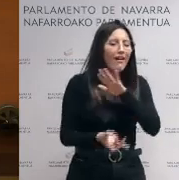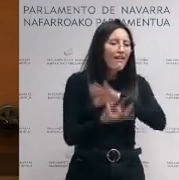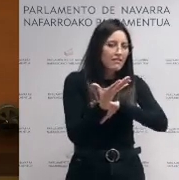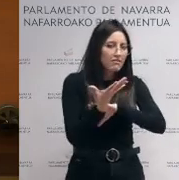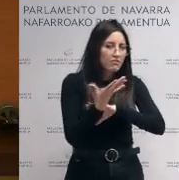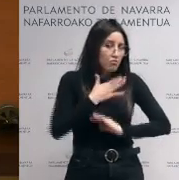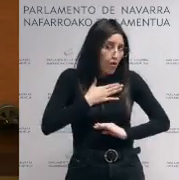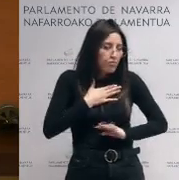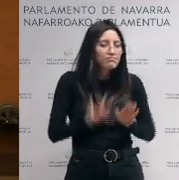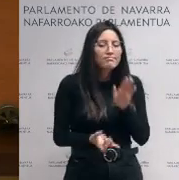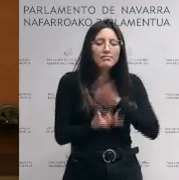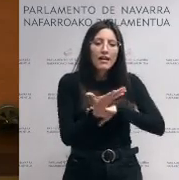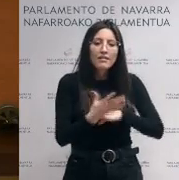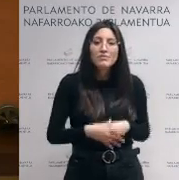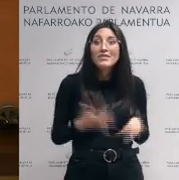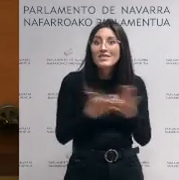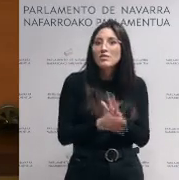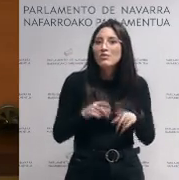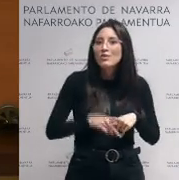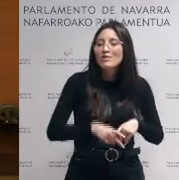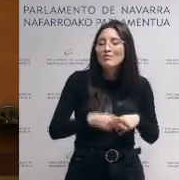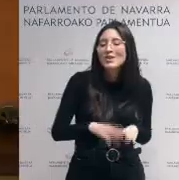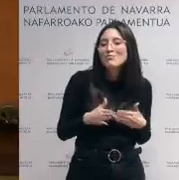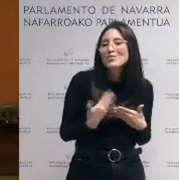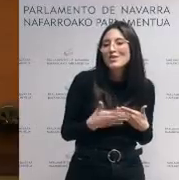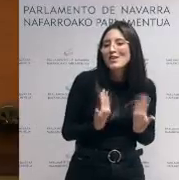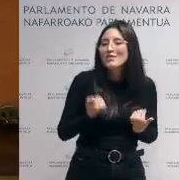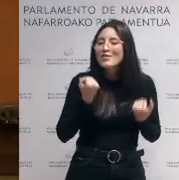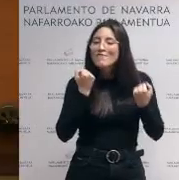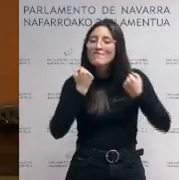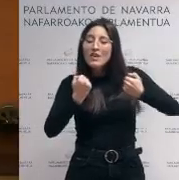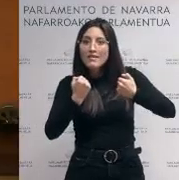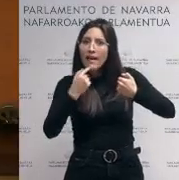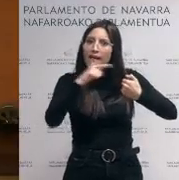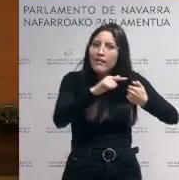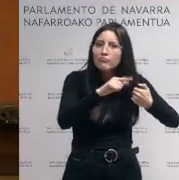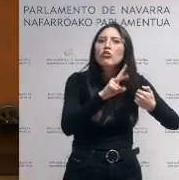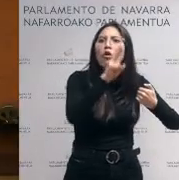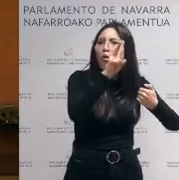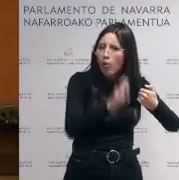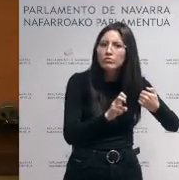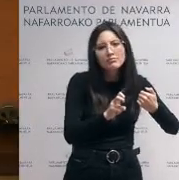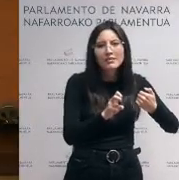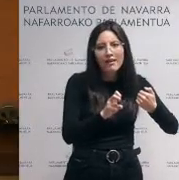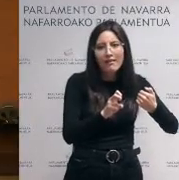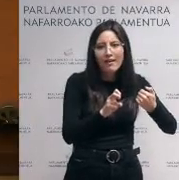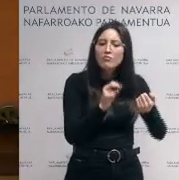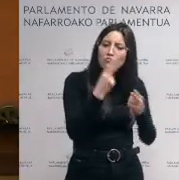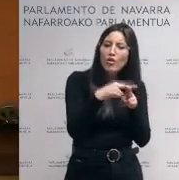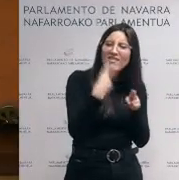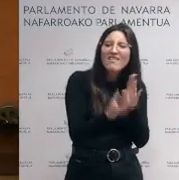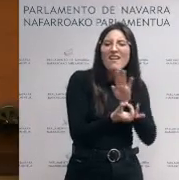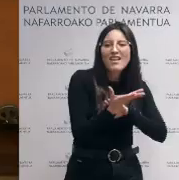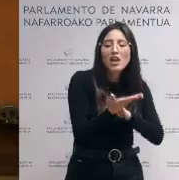que tenemos una herramienta que es moderna, que es potente, que nos debiera servir para aplicar políticas, fíjense, no se ría, señora Nazorriz, justas